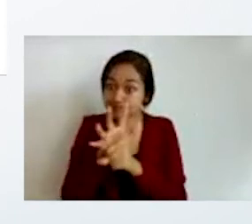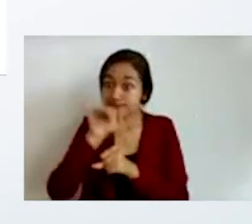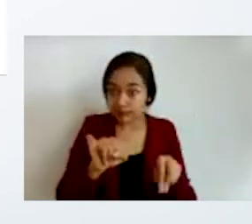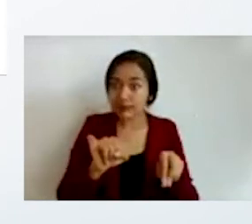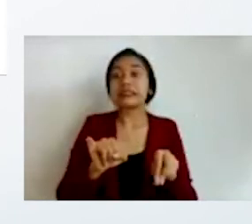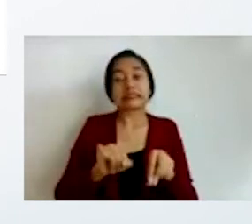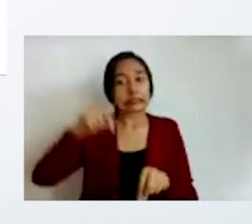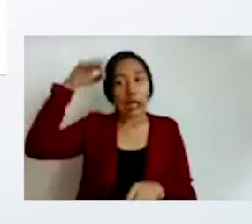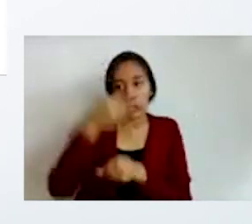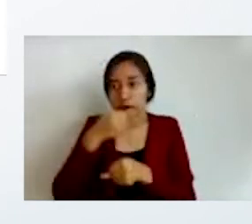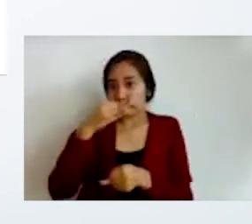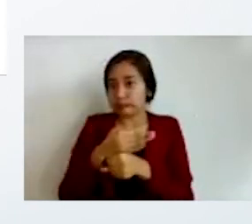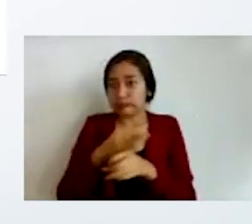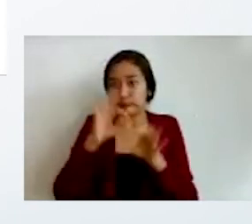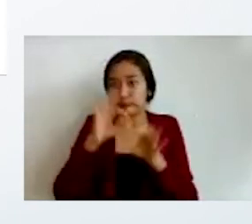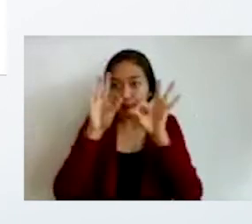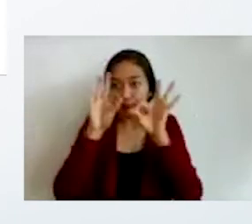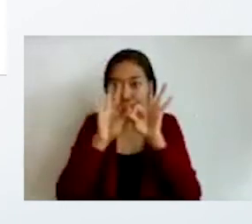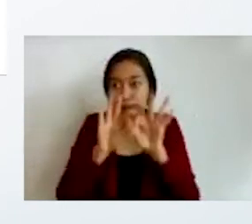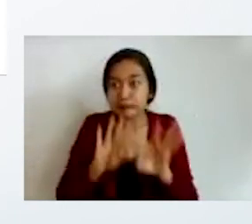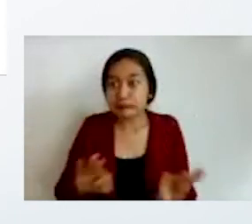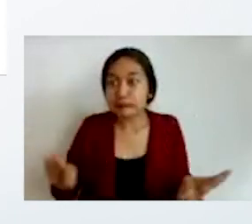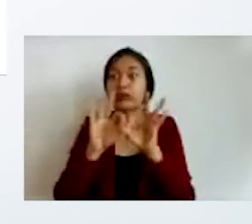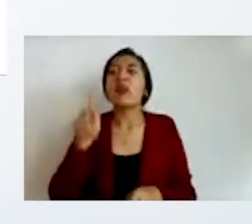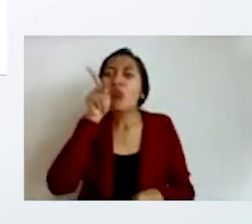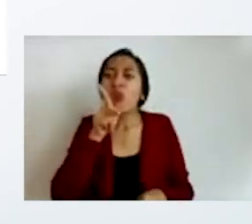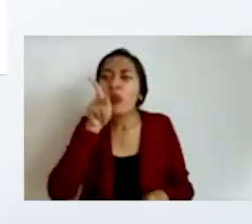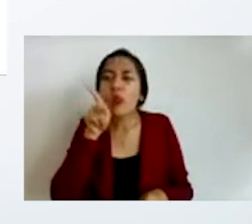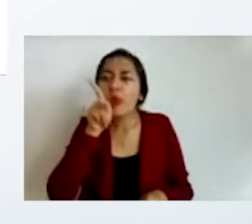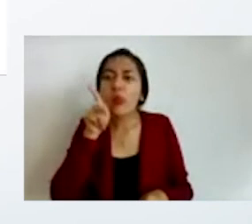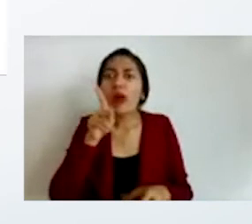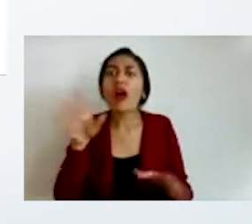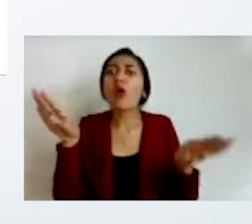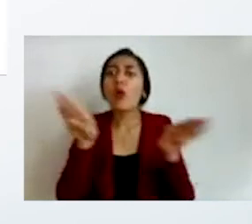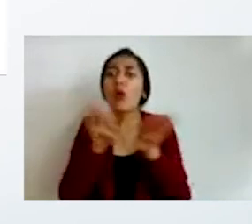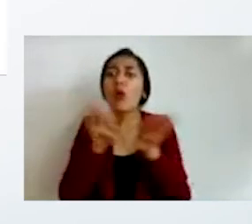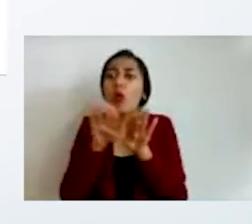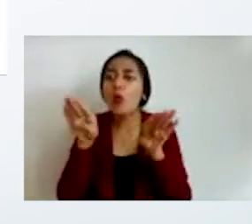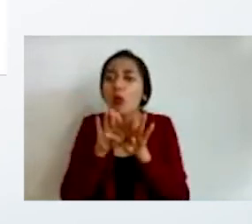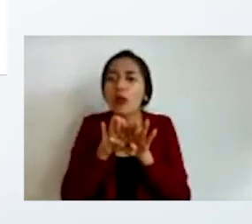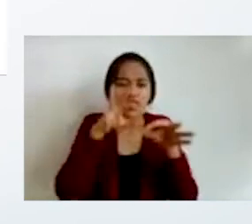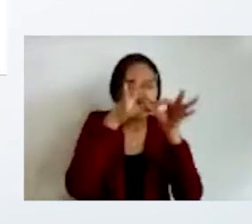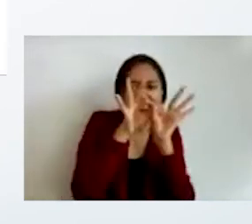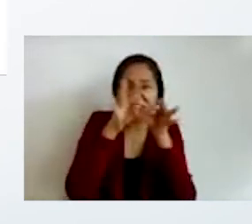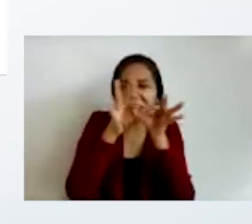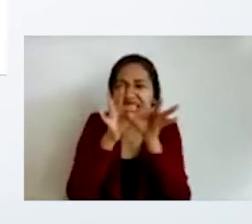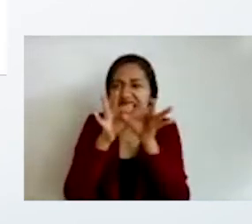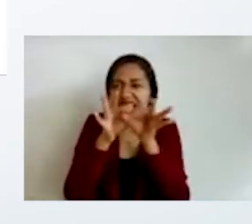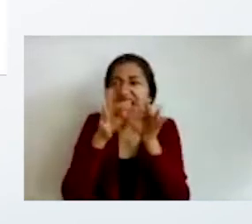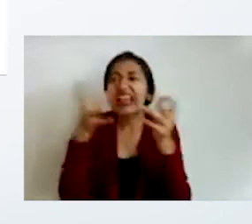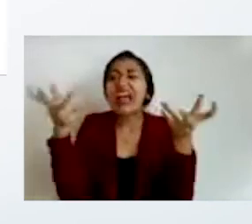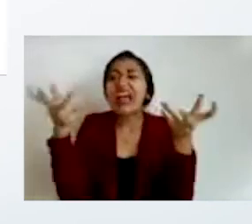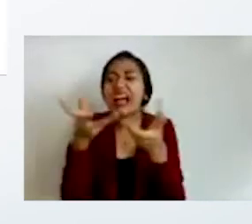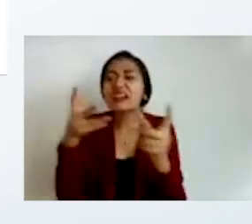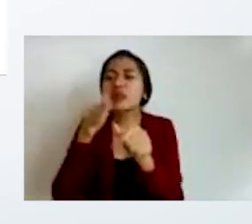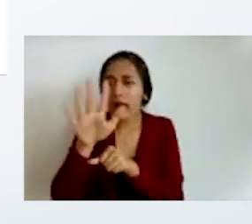debatiendo, que es cuántas pruebas se deben de hacer, a quiénes y para qué, con cuál propósito. Entonces,